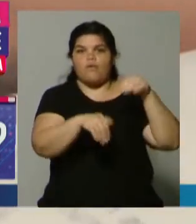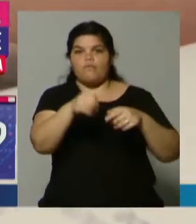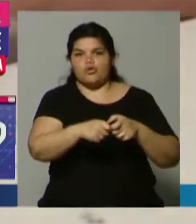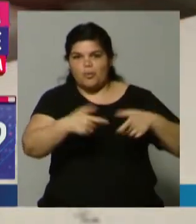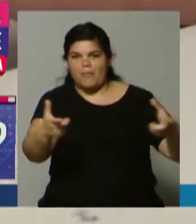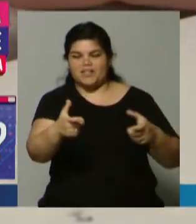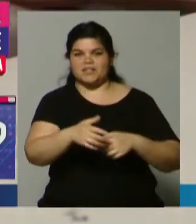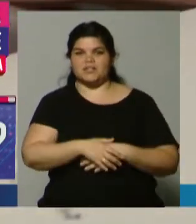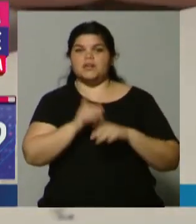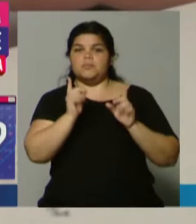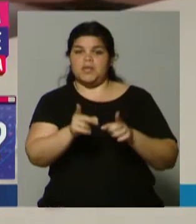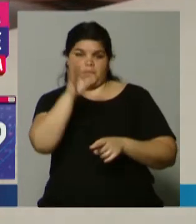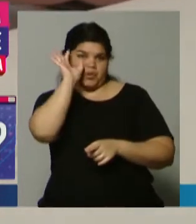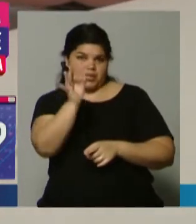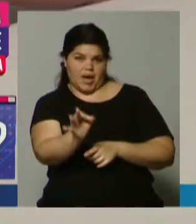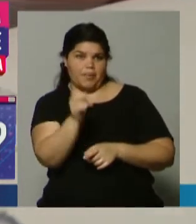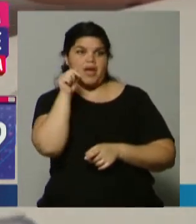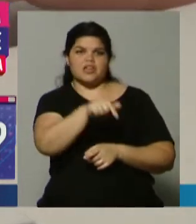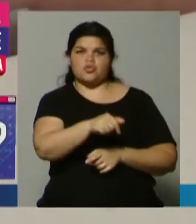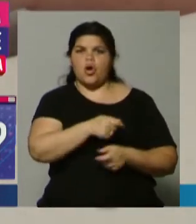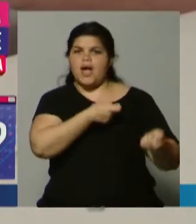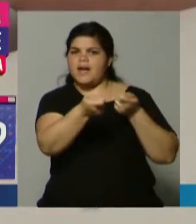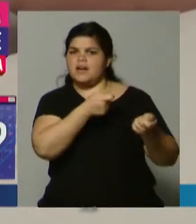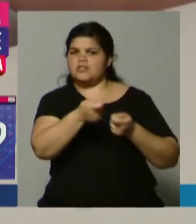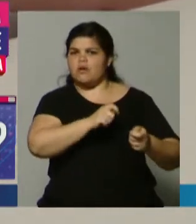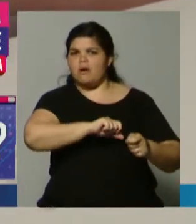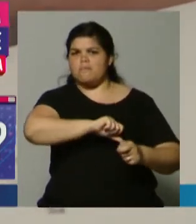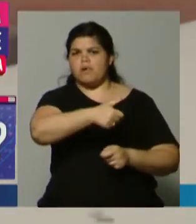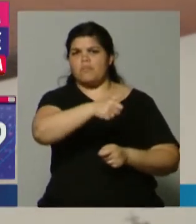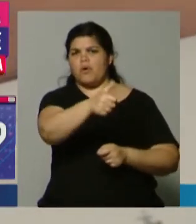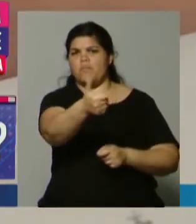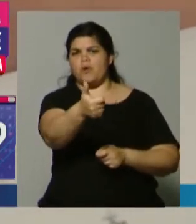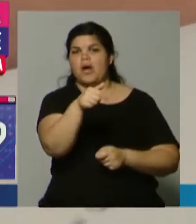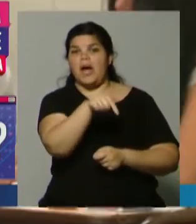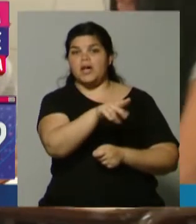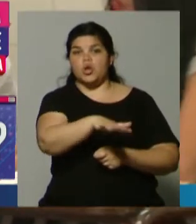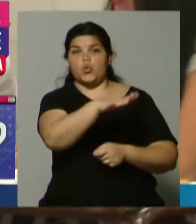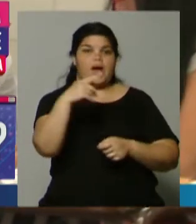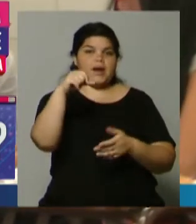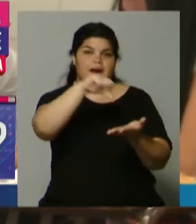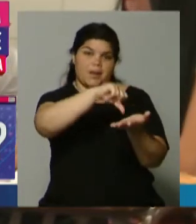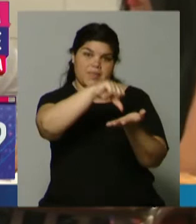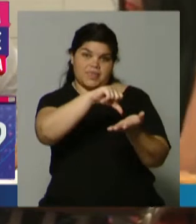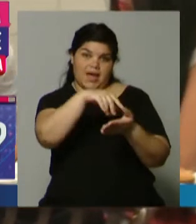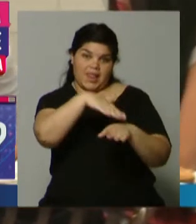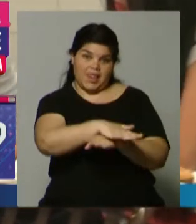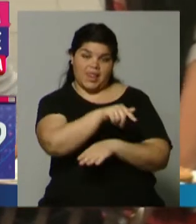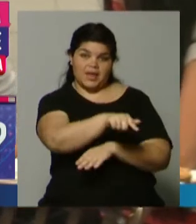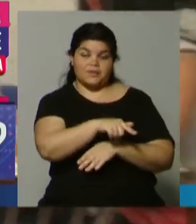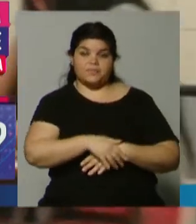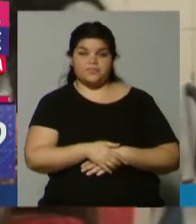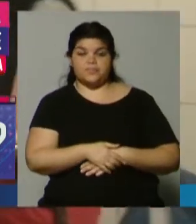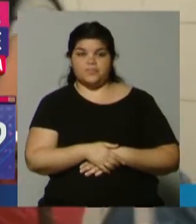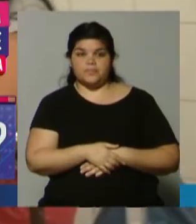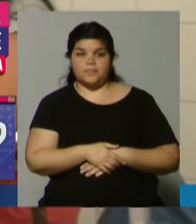de tener una gestión muy exitosa en la comuna de Capital, él es un